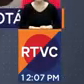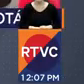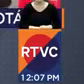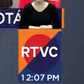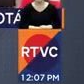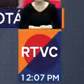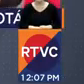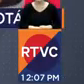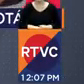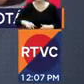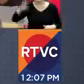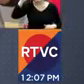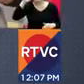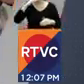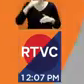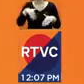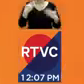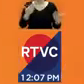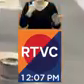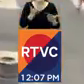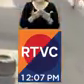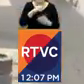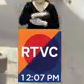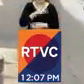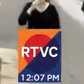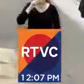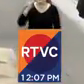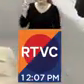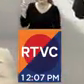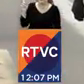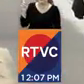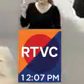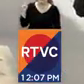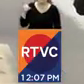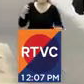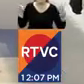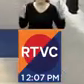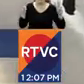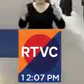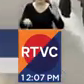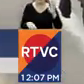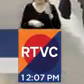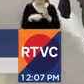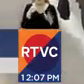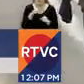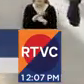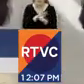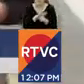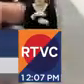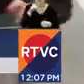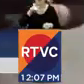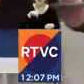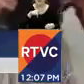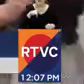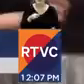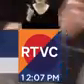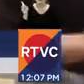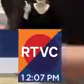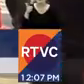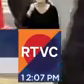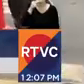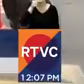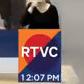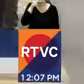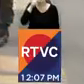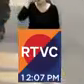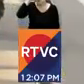Compañeros, ¿qué tal? Muy buenas tardes. Vamos a mostrarles inmediatamente la situación que se está llevando a cabo en esta estación de Teusaquillo.